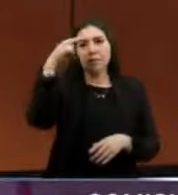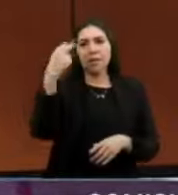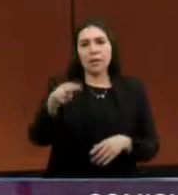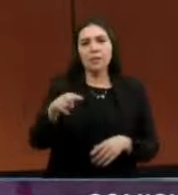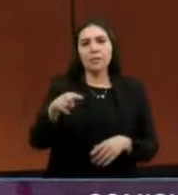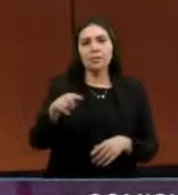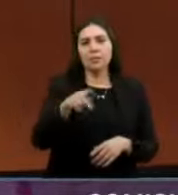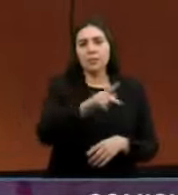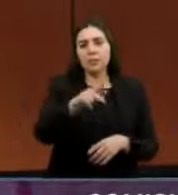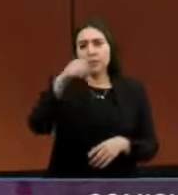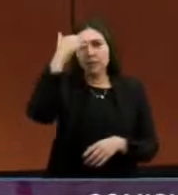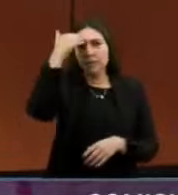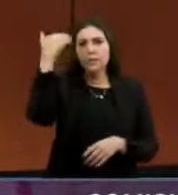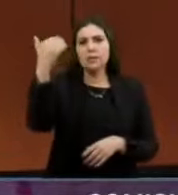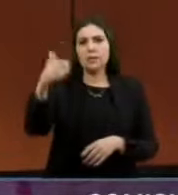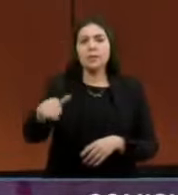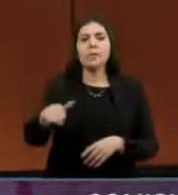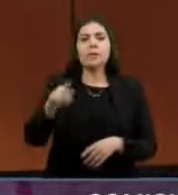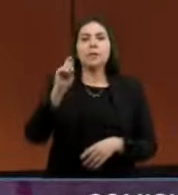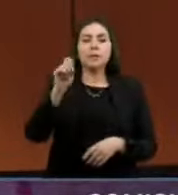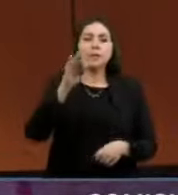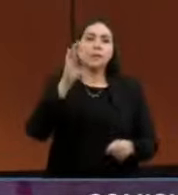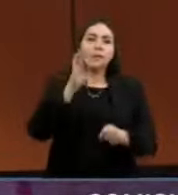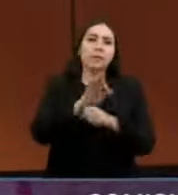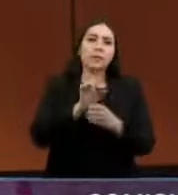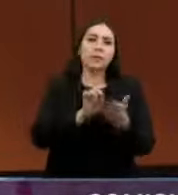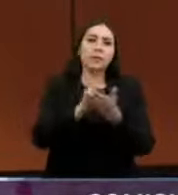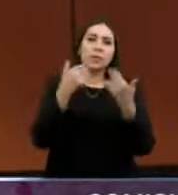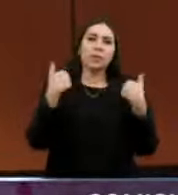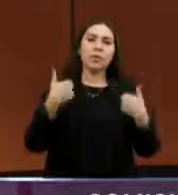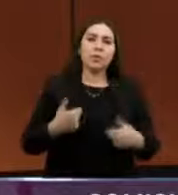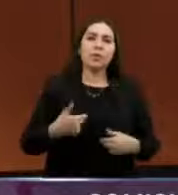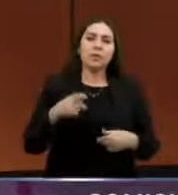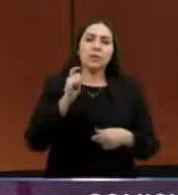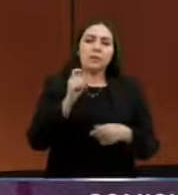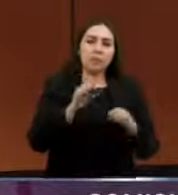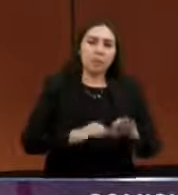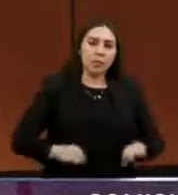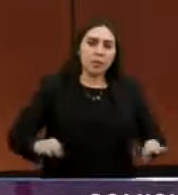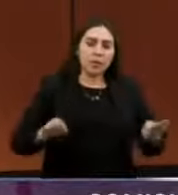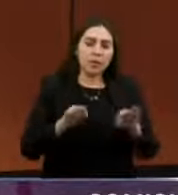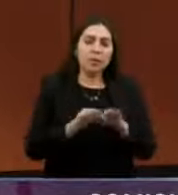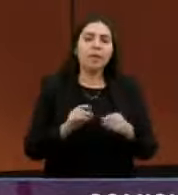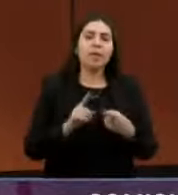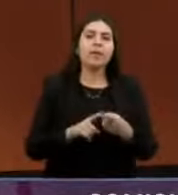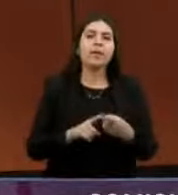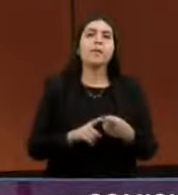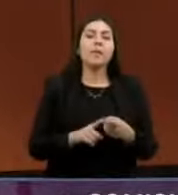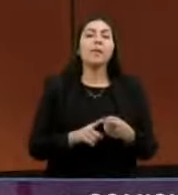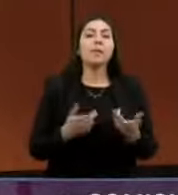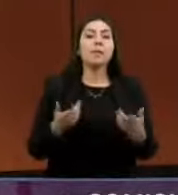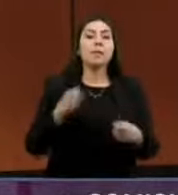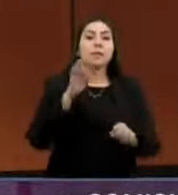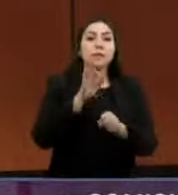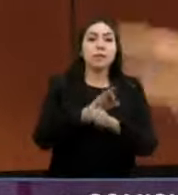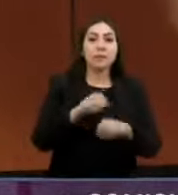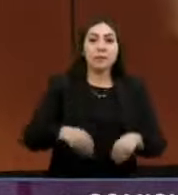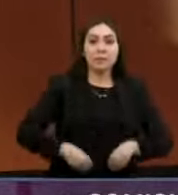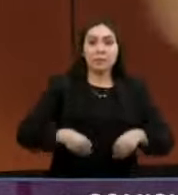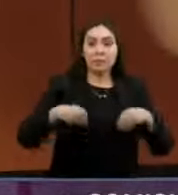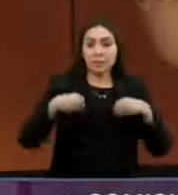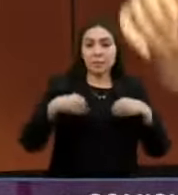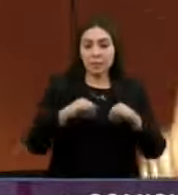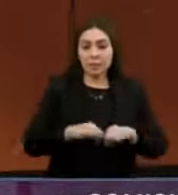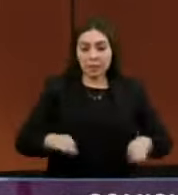saben que la defensa de los derechos humanos es importante, que la defensa de la vida es importante, de